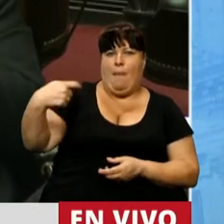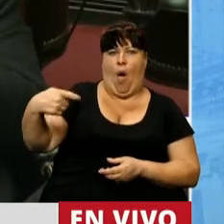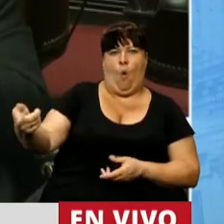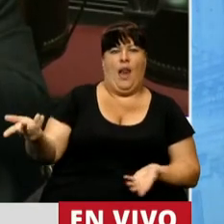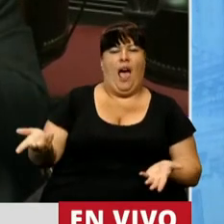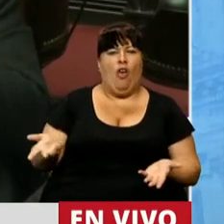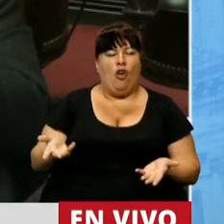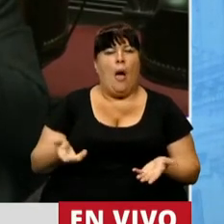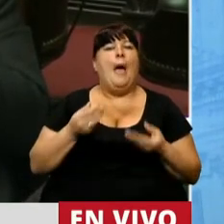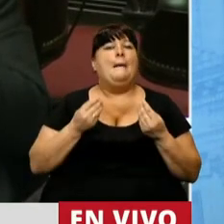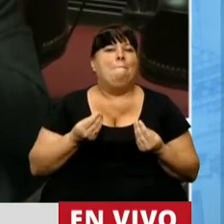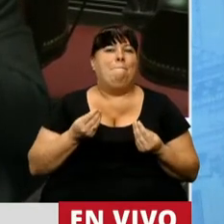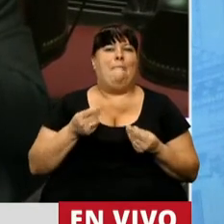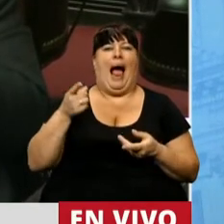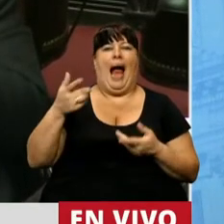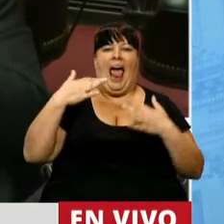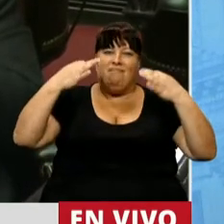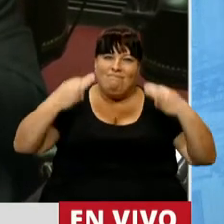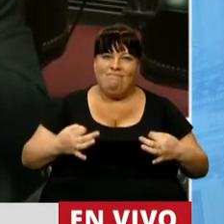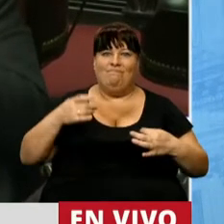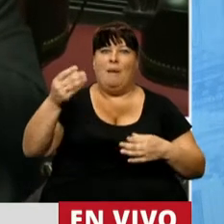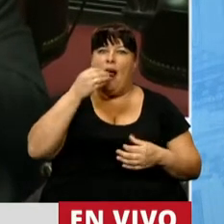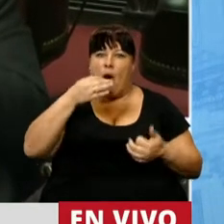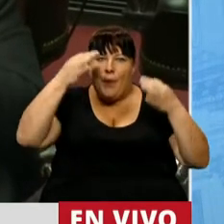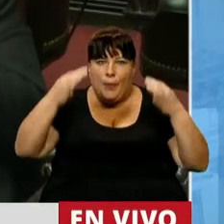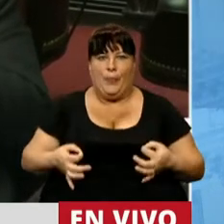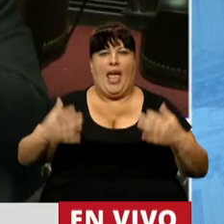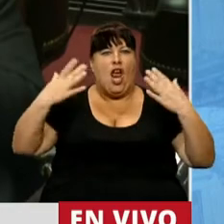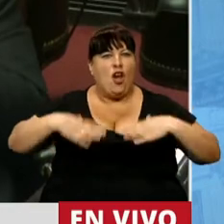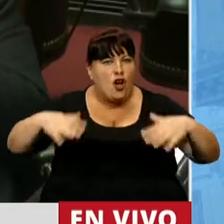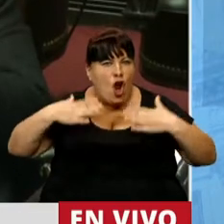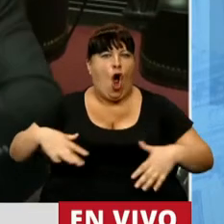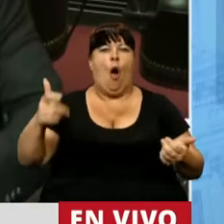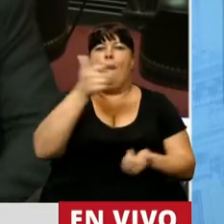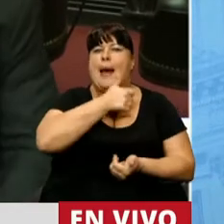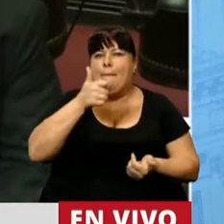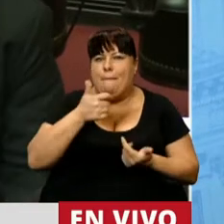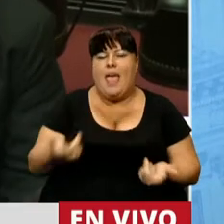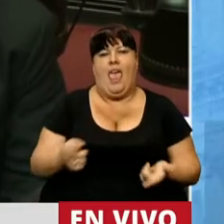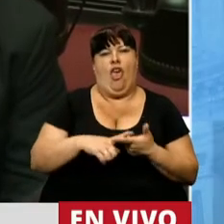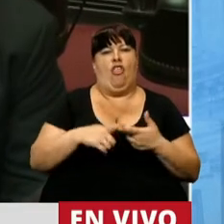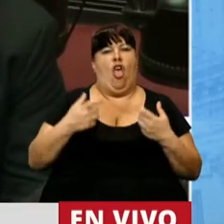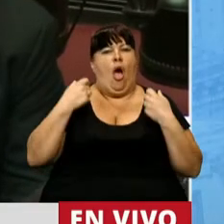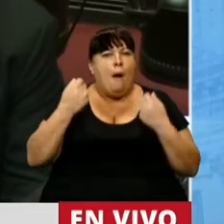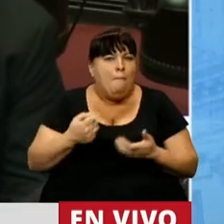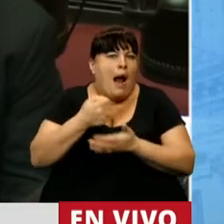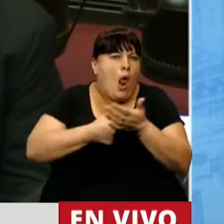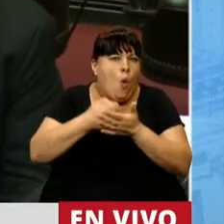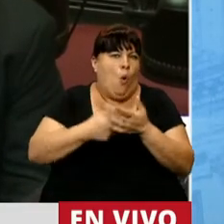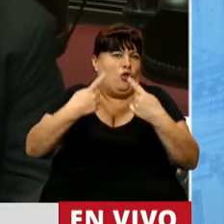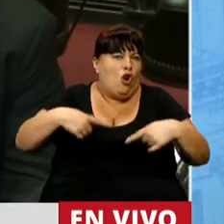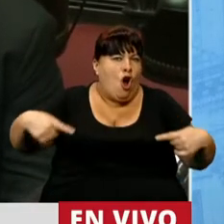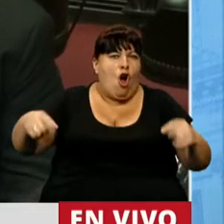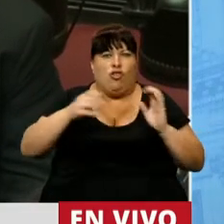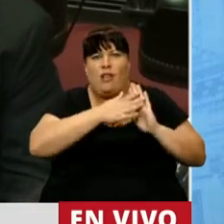jubilados para que hubieran tenido dignidad en su alimentación, en su vestimenta, en sus medicamentos, en hacer frente a todo lo